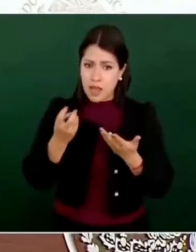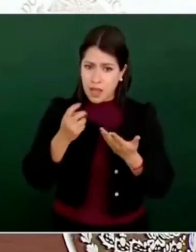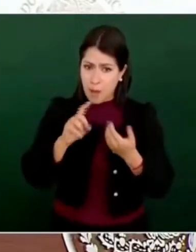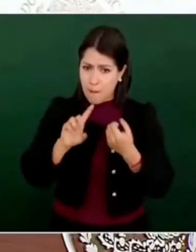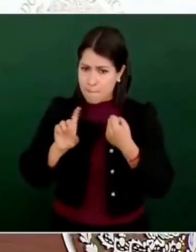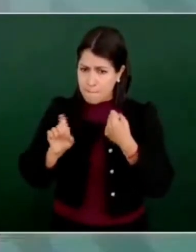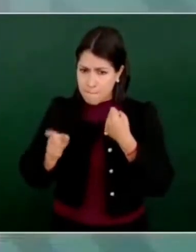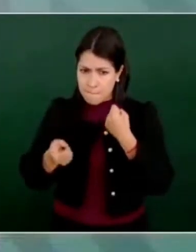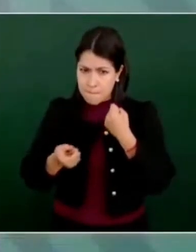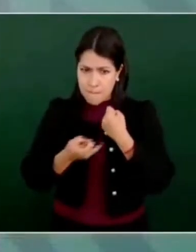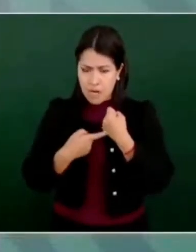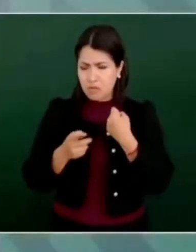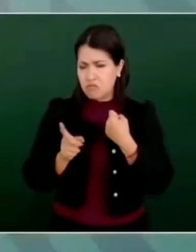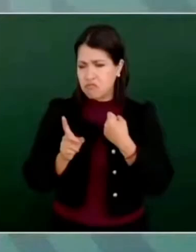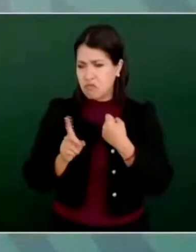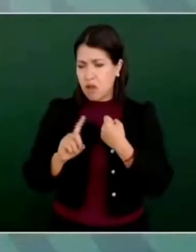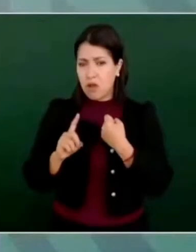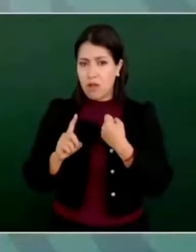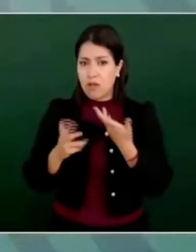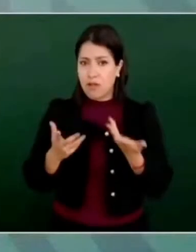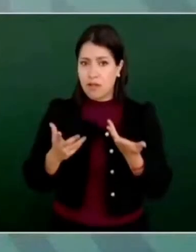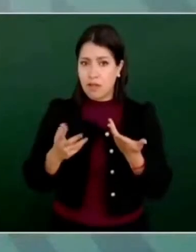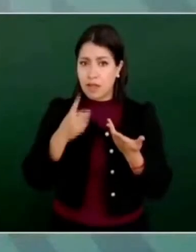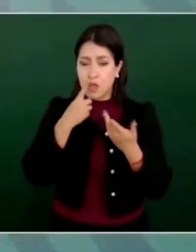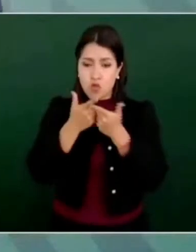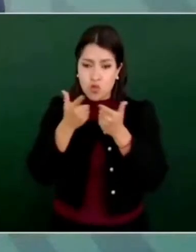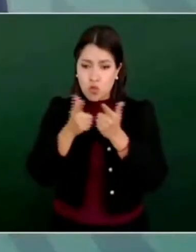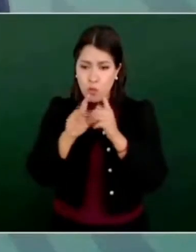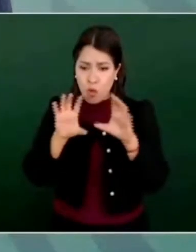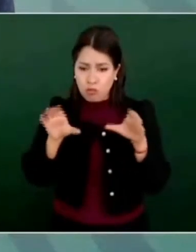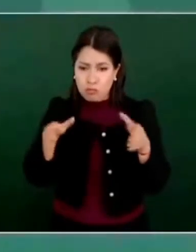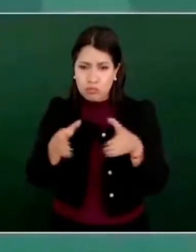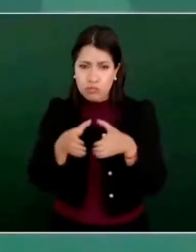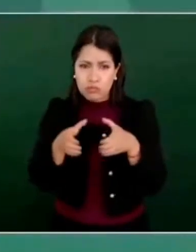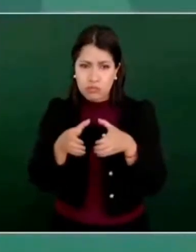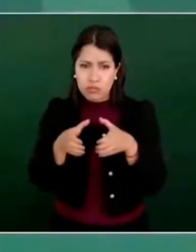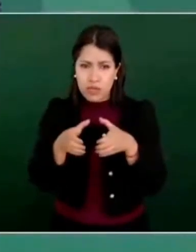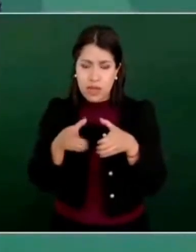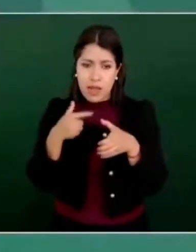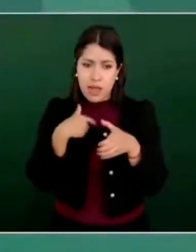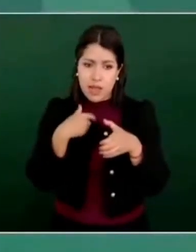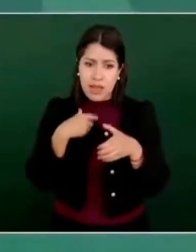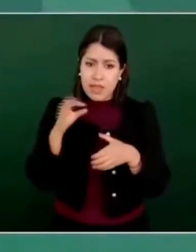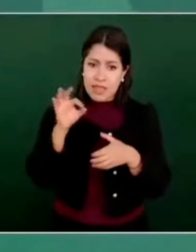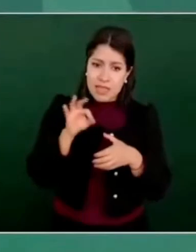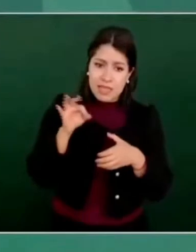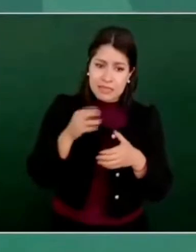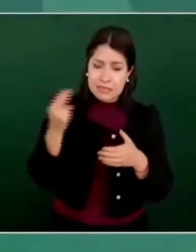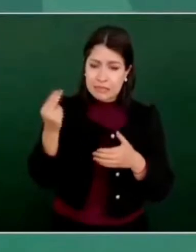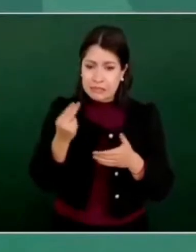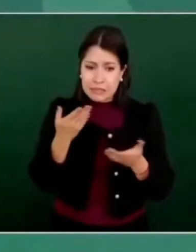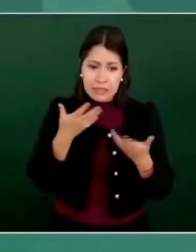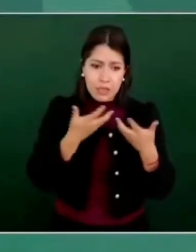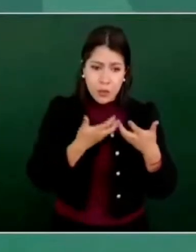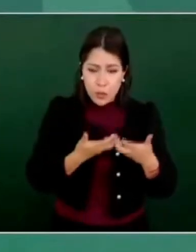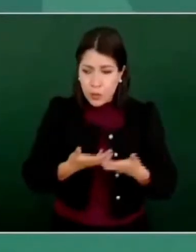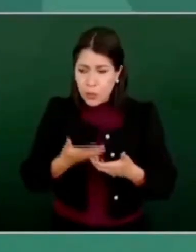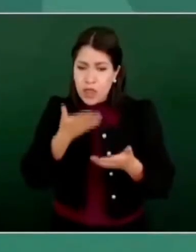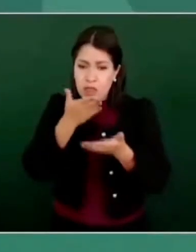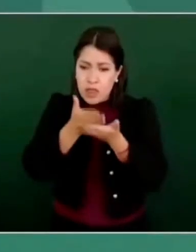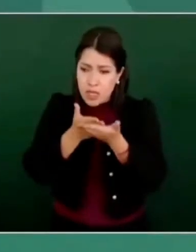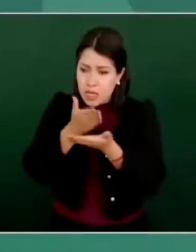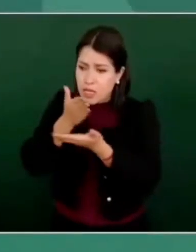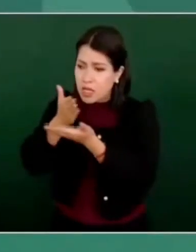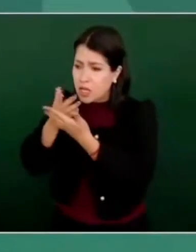decir que el pequeño grupo que peregrinó por Dolores Hidalgo, Guanajuato, San Luis